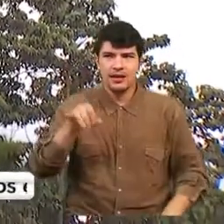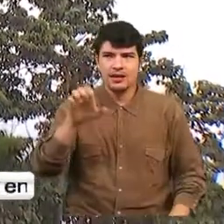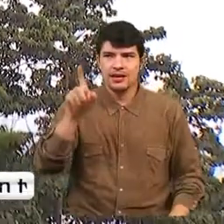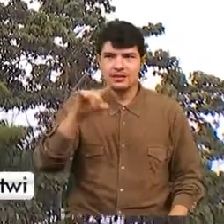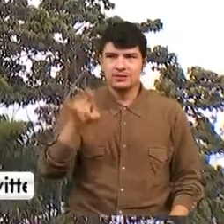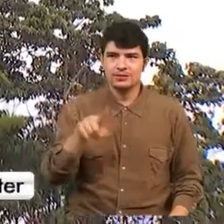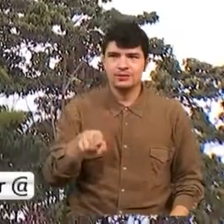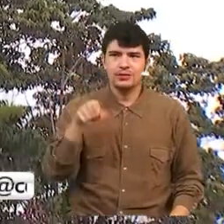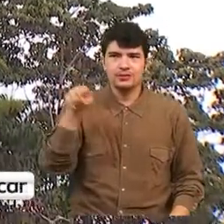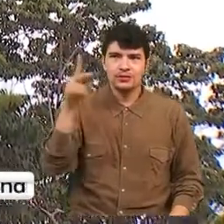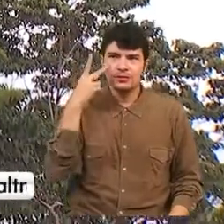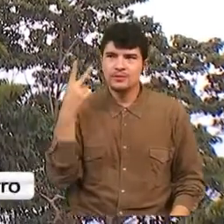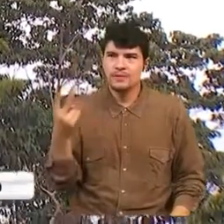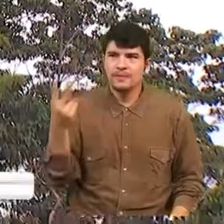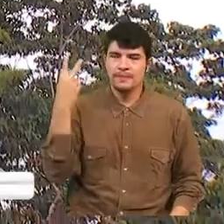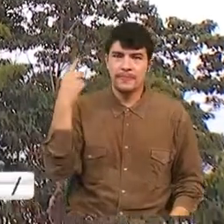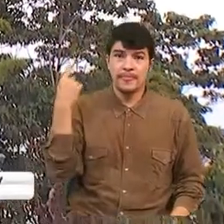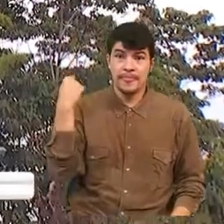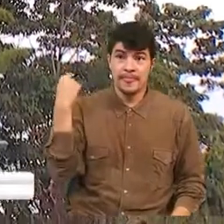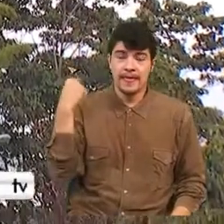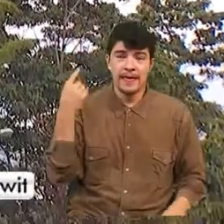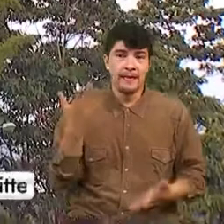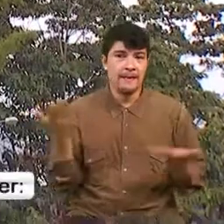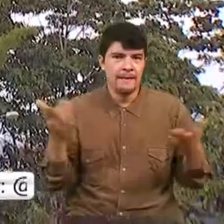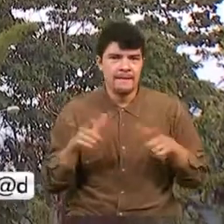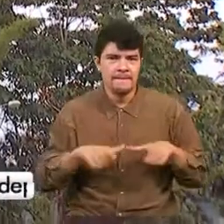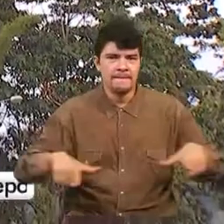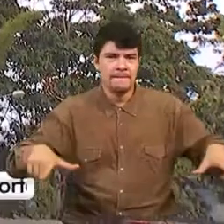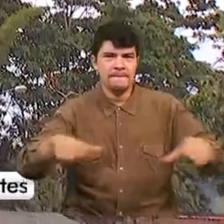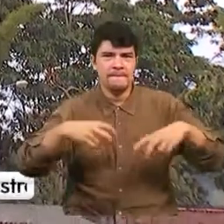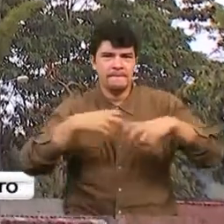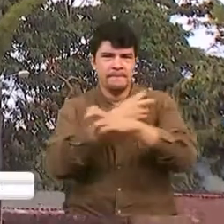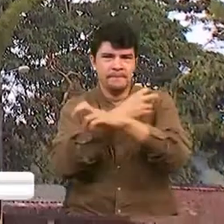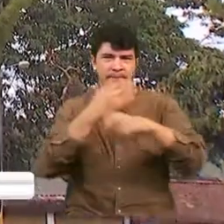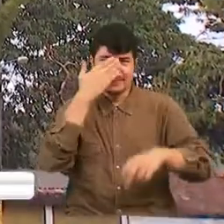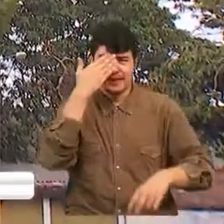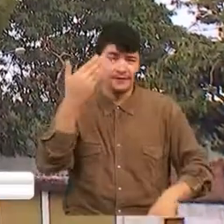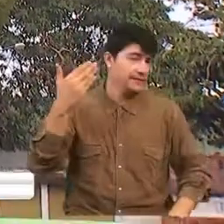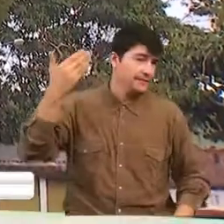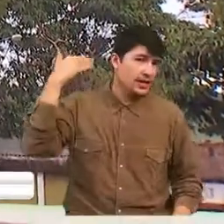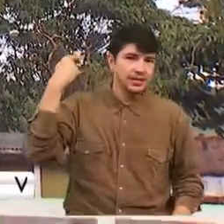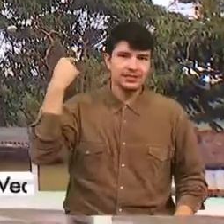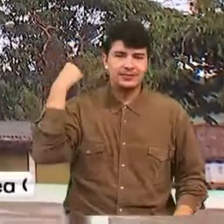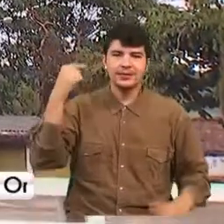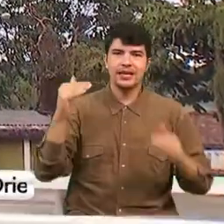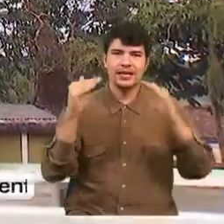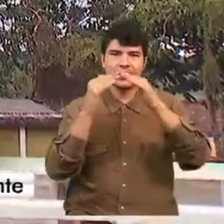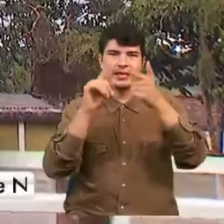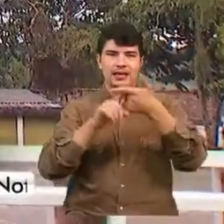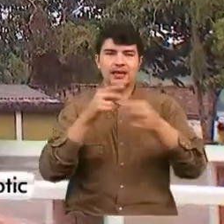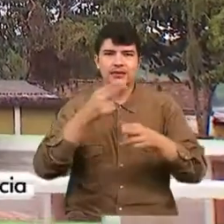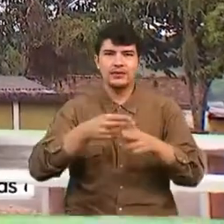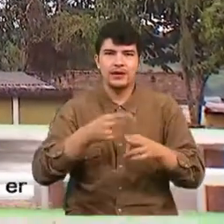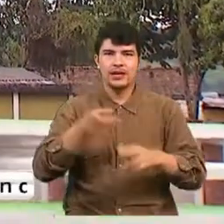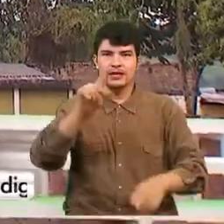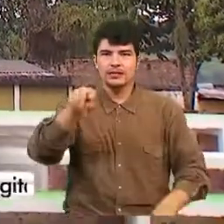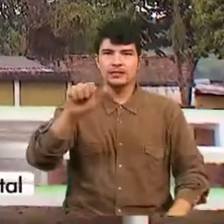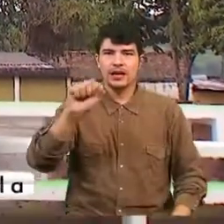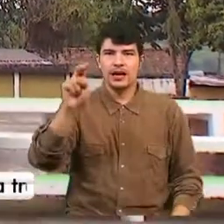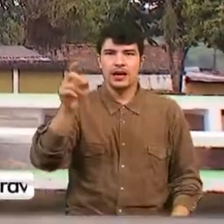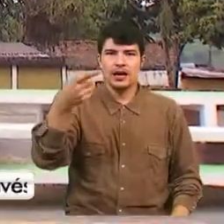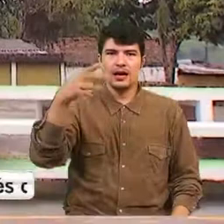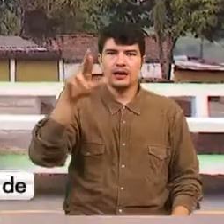ustedes observan en las imágenes, estamos ubicados en el parque y al fondo la iglesia El Sagrado Corazón. Una iglesia